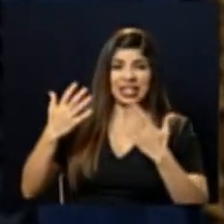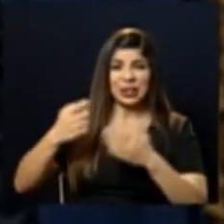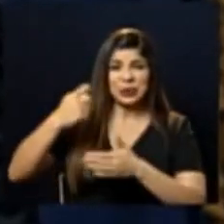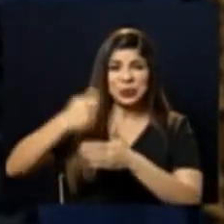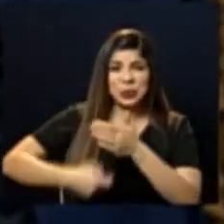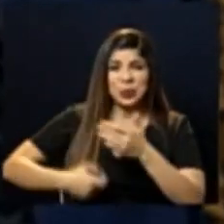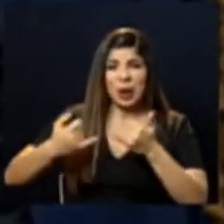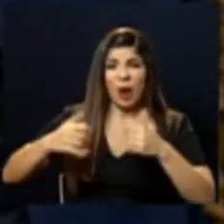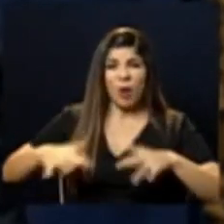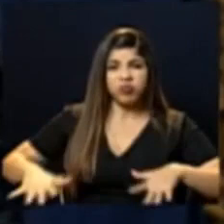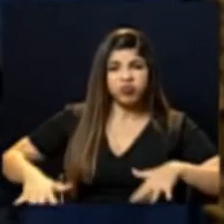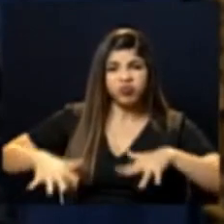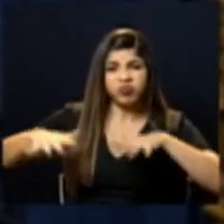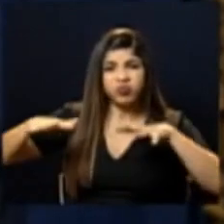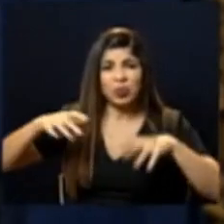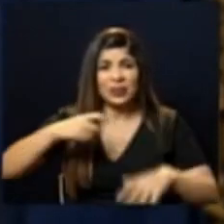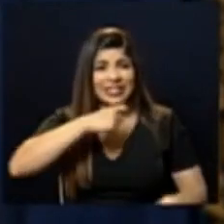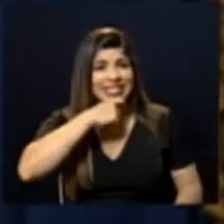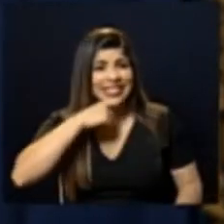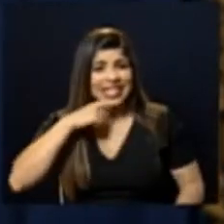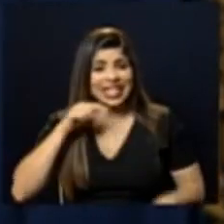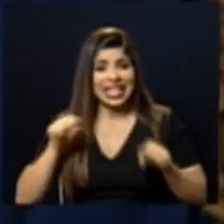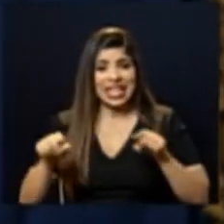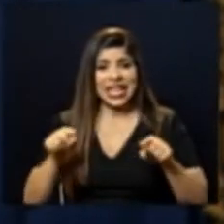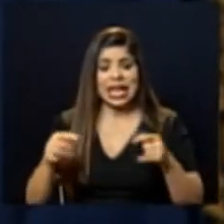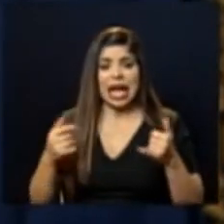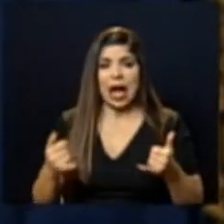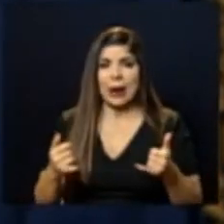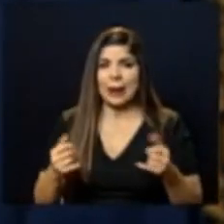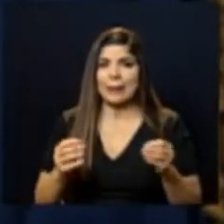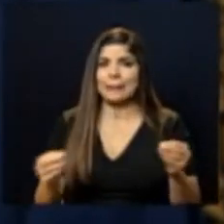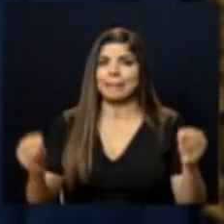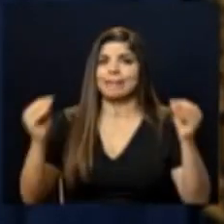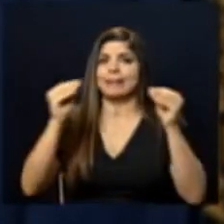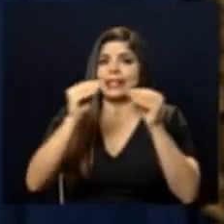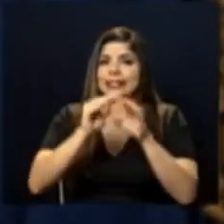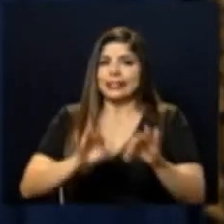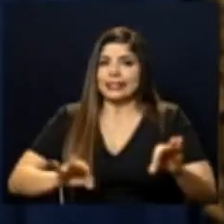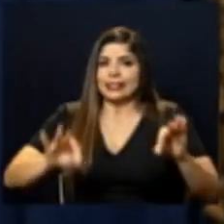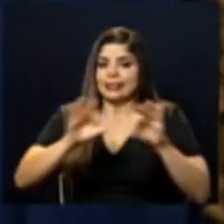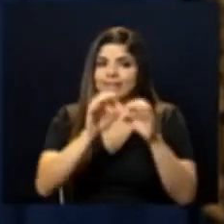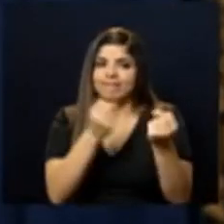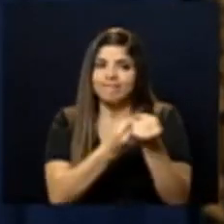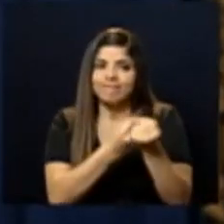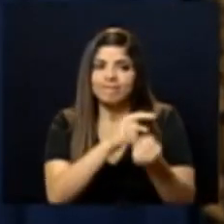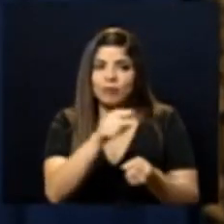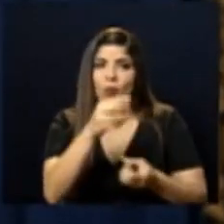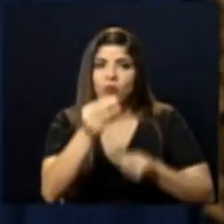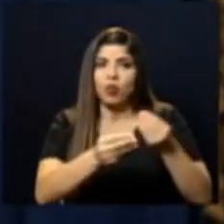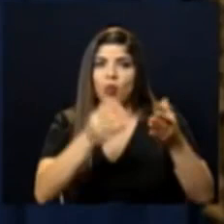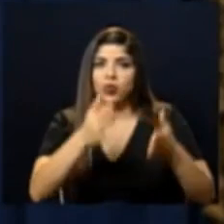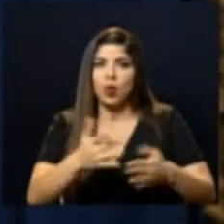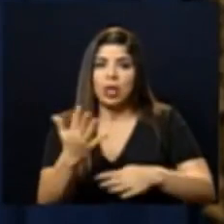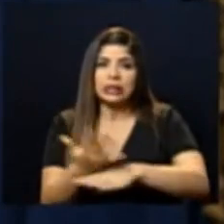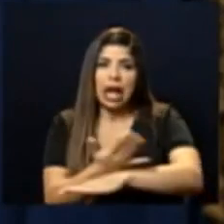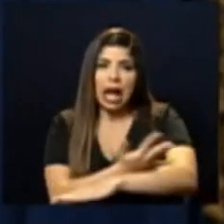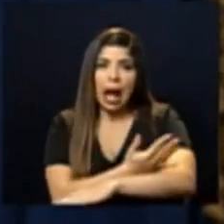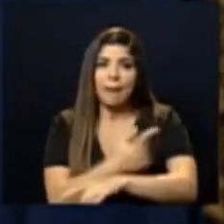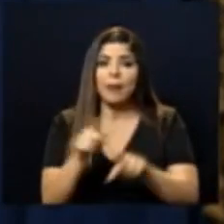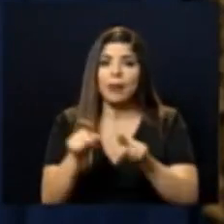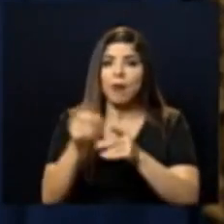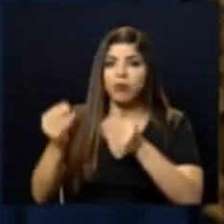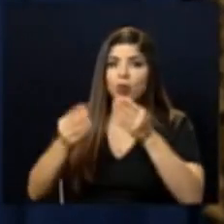las inundaciones y la sequía, se vuelve aún más prioritario apoyar a quienes producen en el campo y el mar.